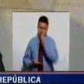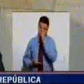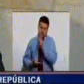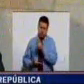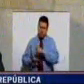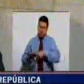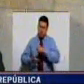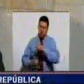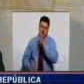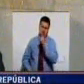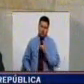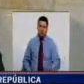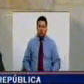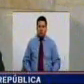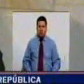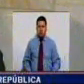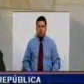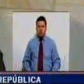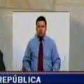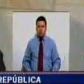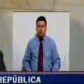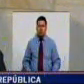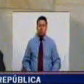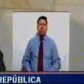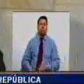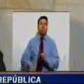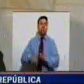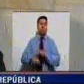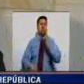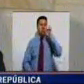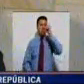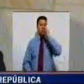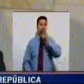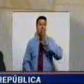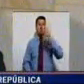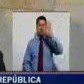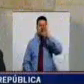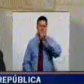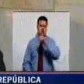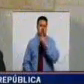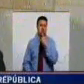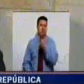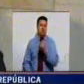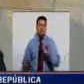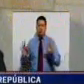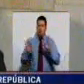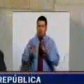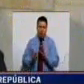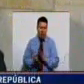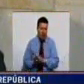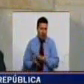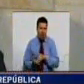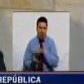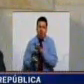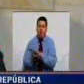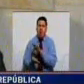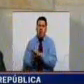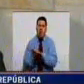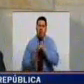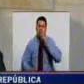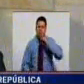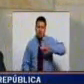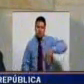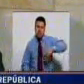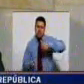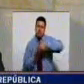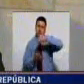del contratista, comillas, y les advirtió que el gobierno nacional, comillas, no está dispuesto a permitir más retrasos